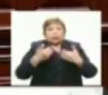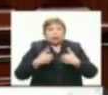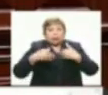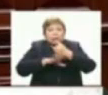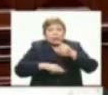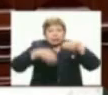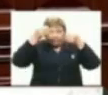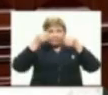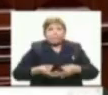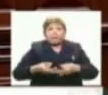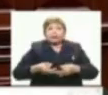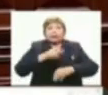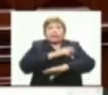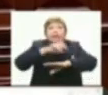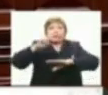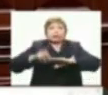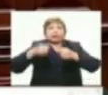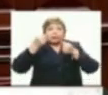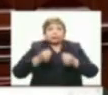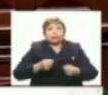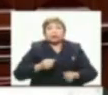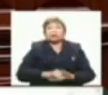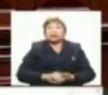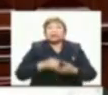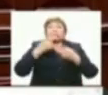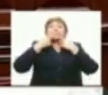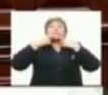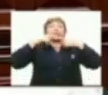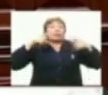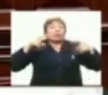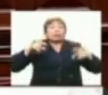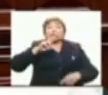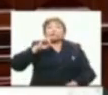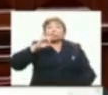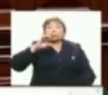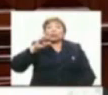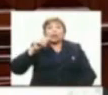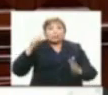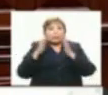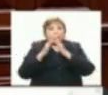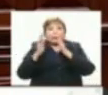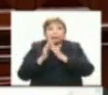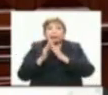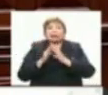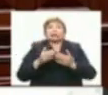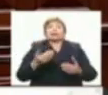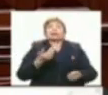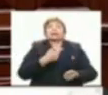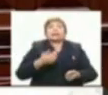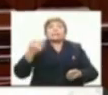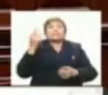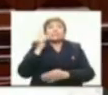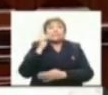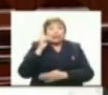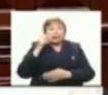base firme de profesores estables. Promoveremos en las zonas rurales vivienda y centros de recursos